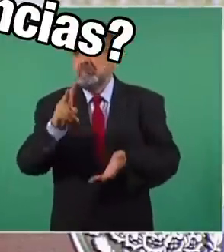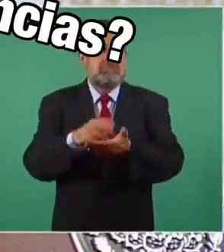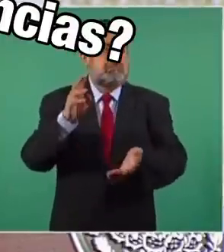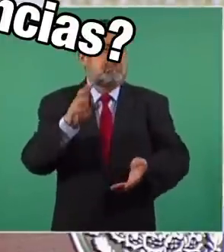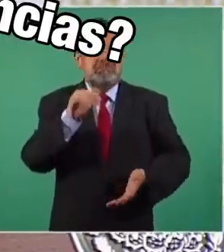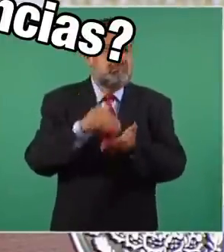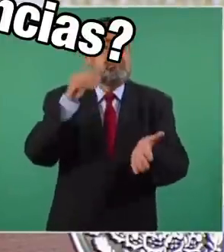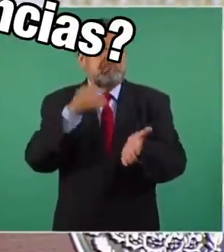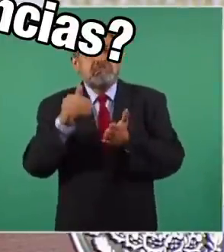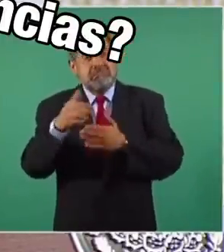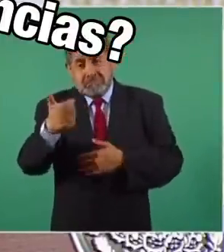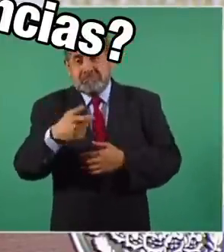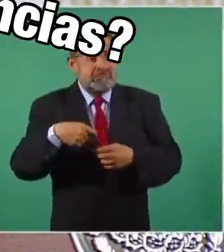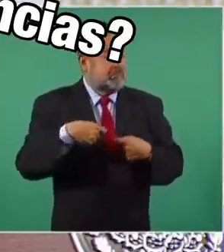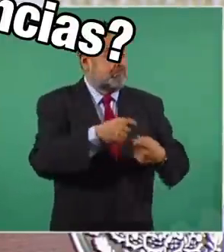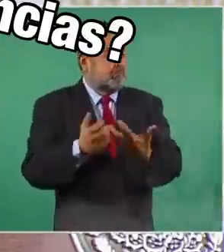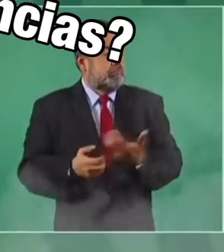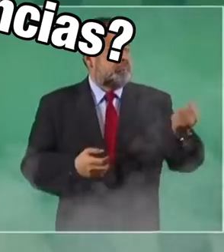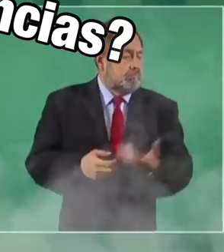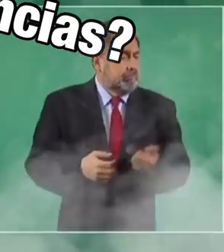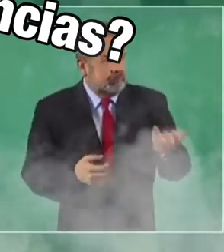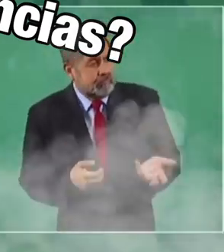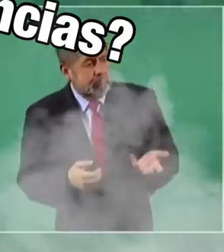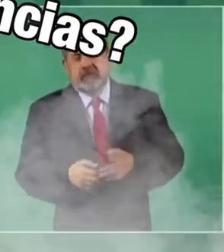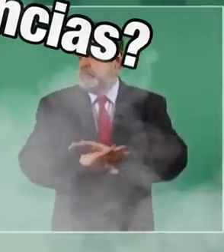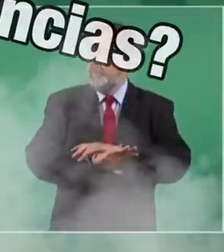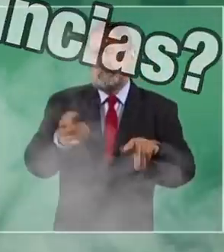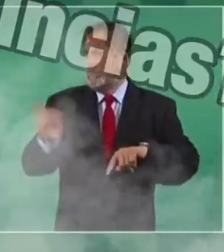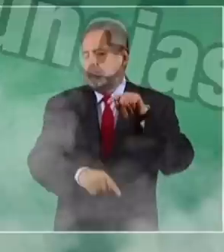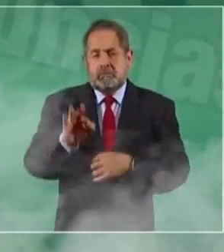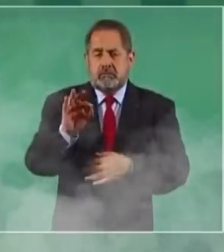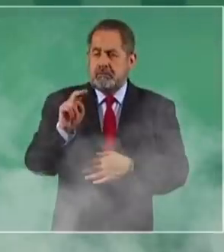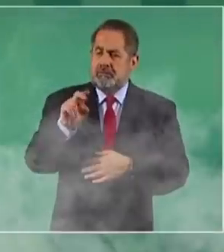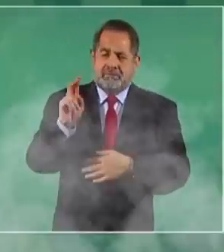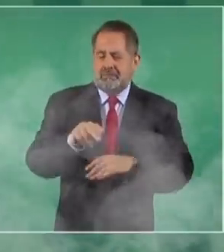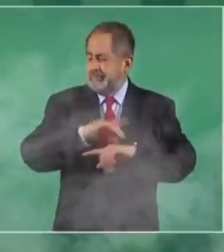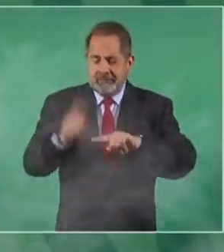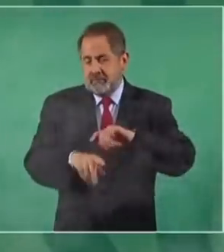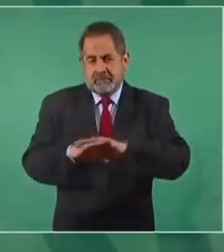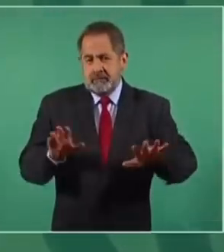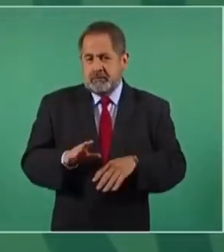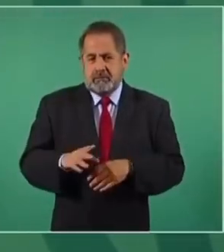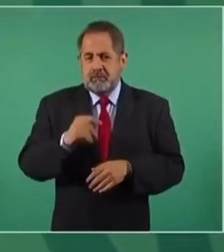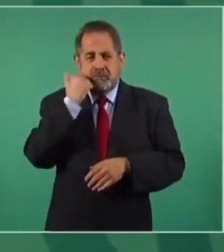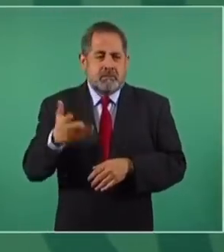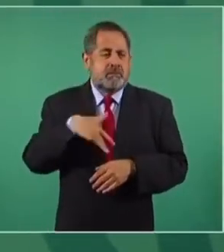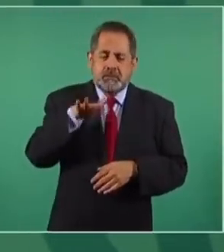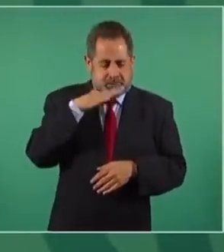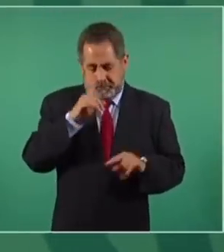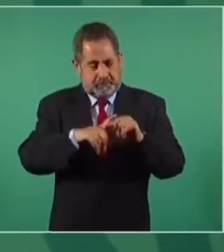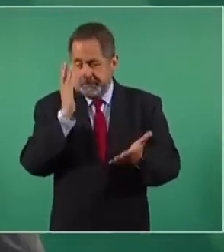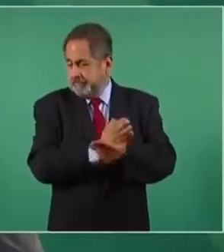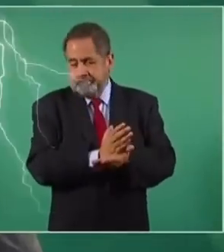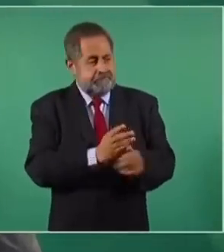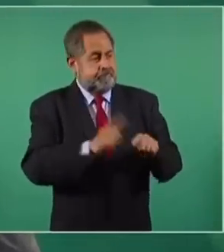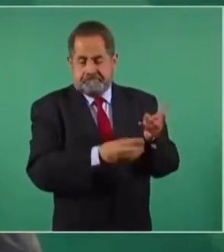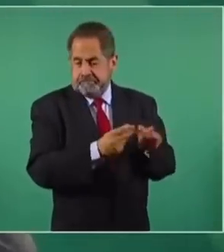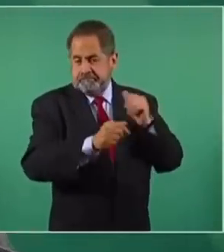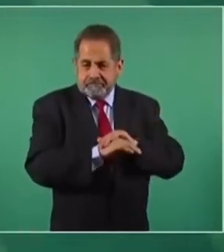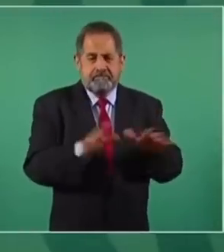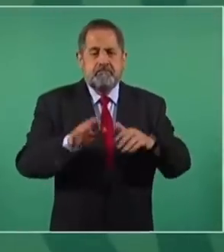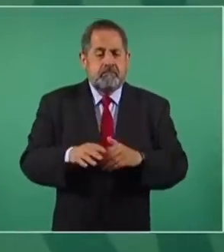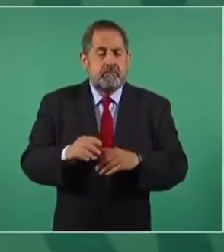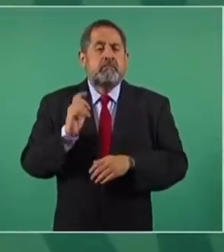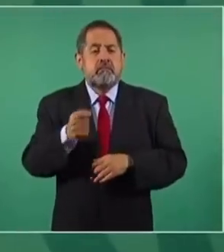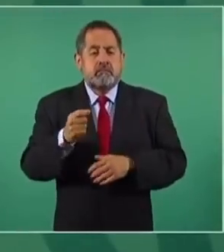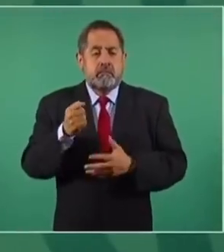mil, tres mil, cinco mil millones de pesos. Entonces desaparece el Fonden porque lo que queremos es desaparecer la corrupción en México. Pero